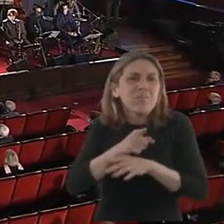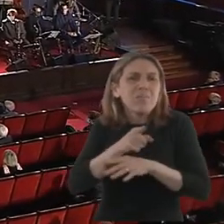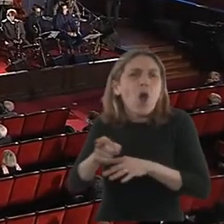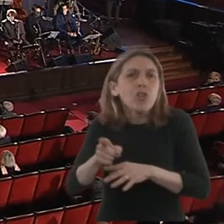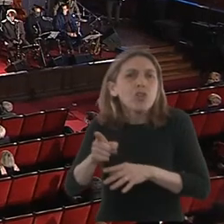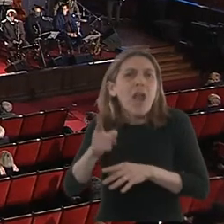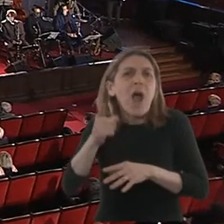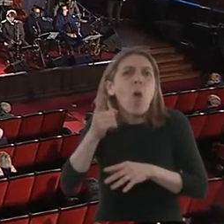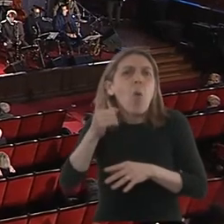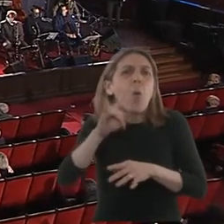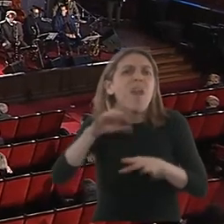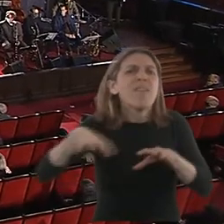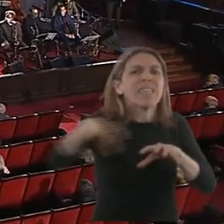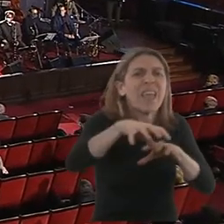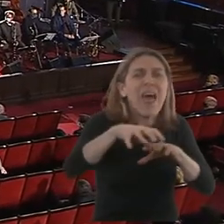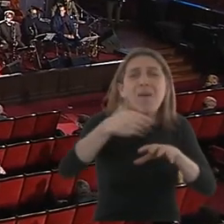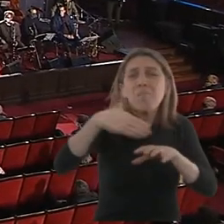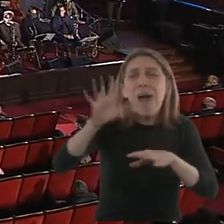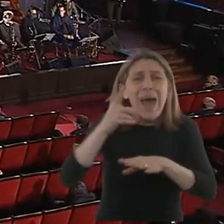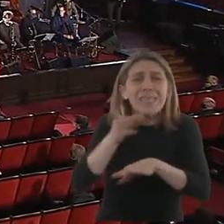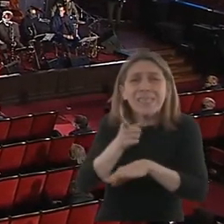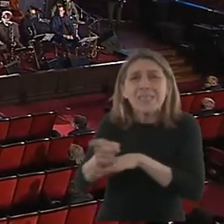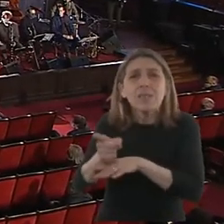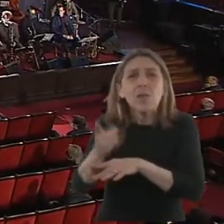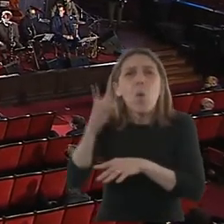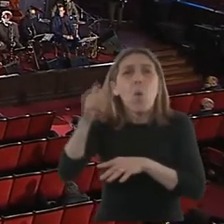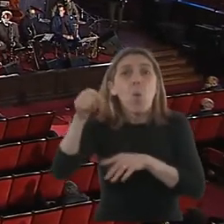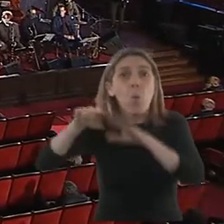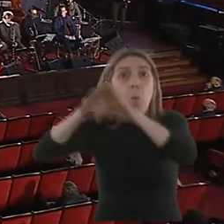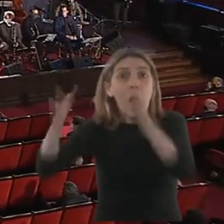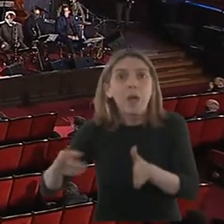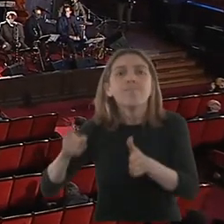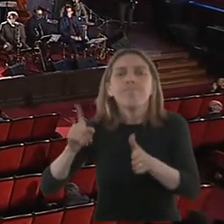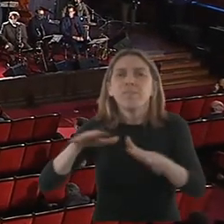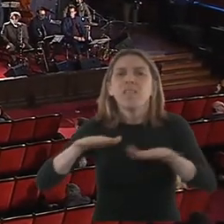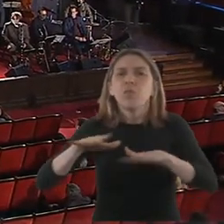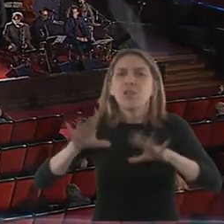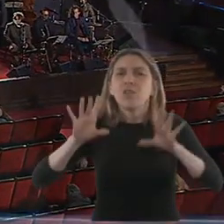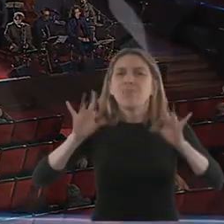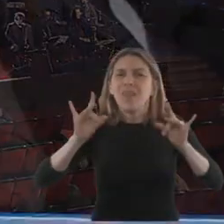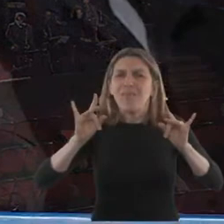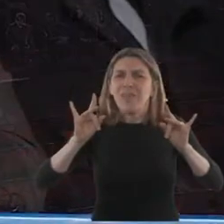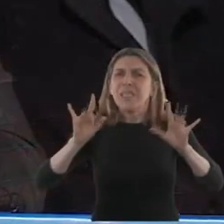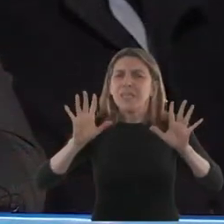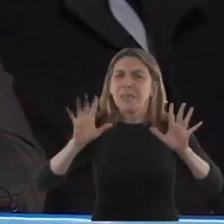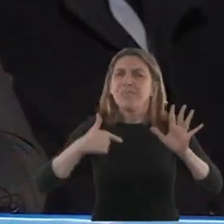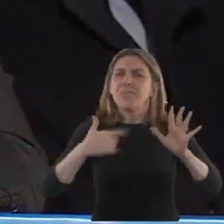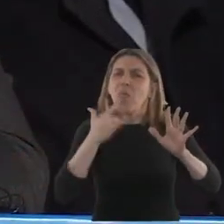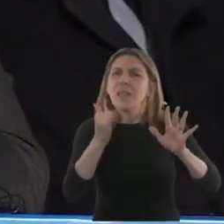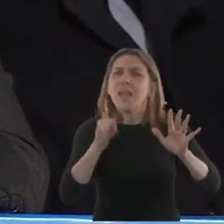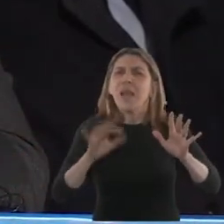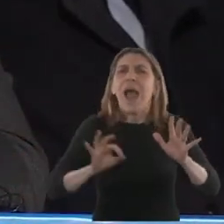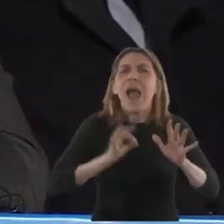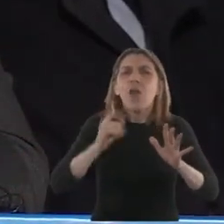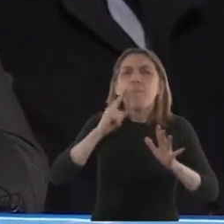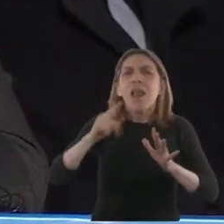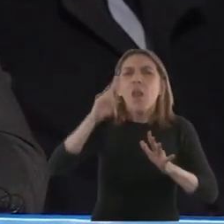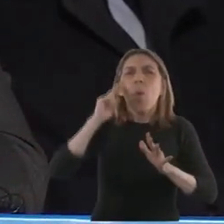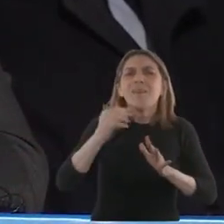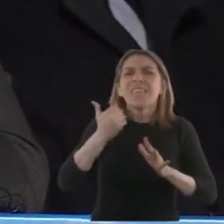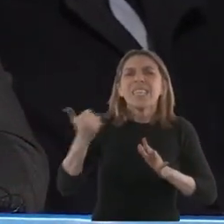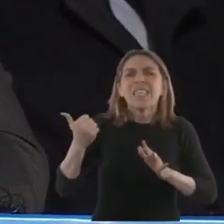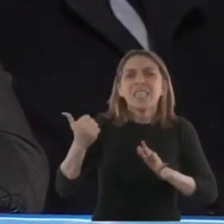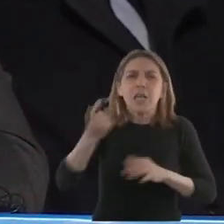Aires. Y para marcar algunos de esos tristes momentos podemos señalar 1966, por todos